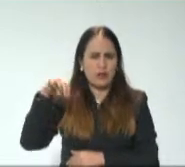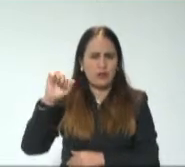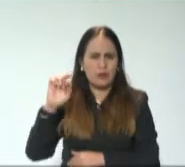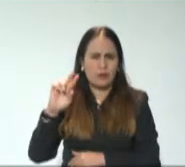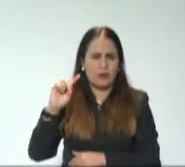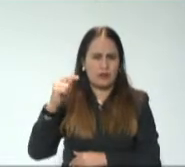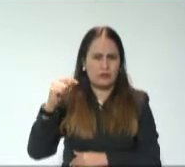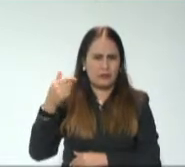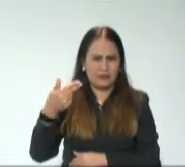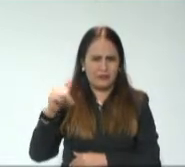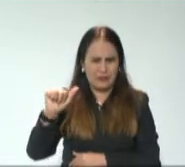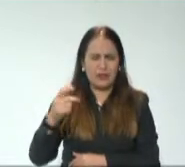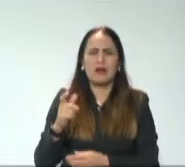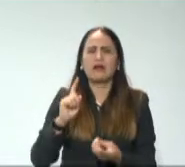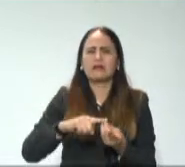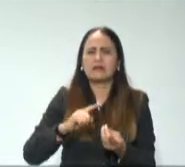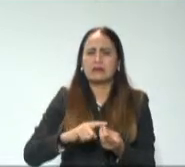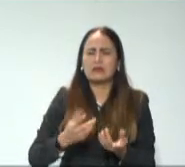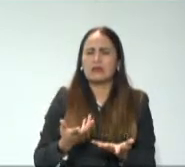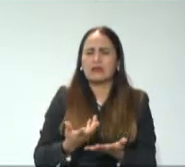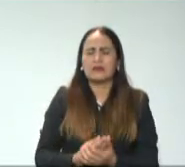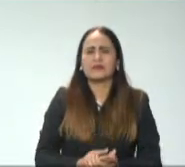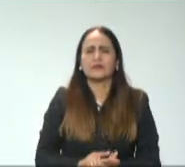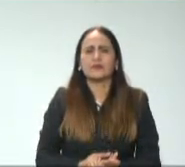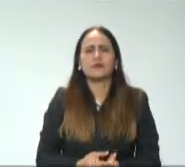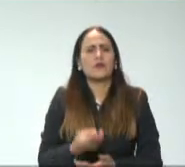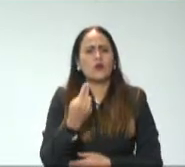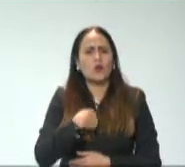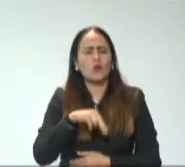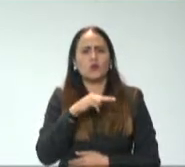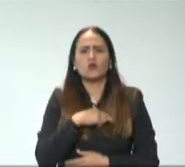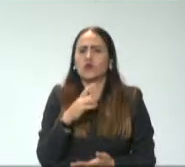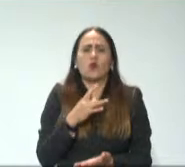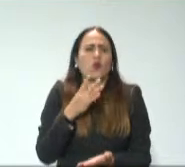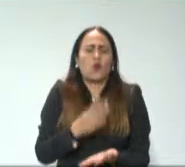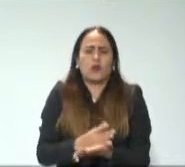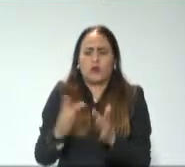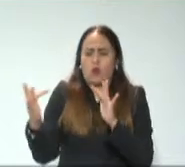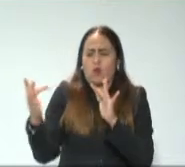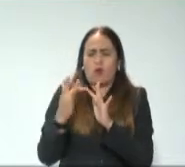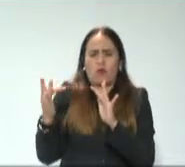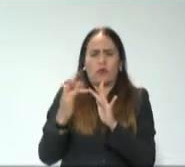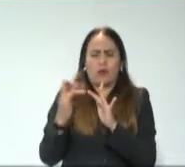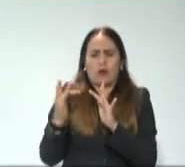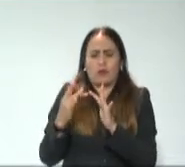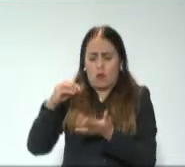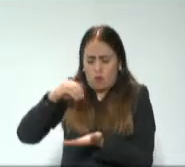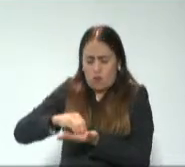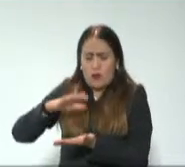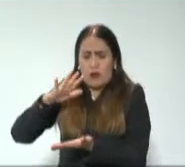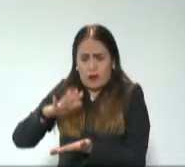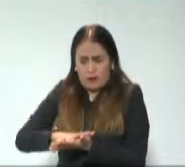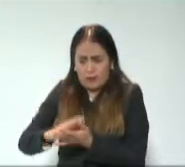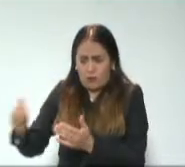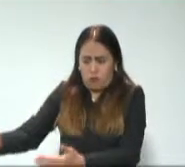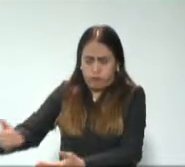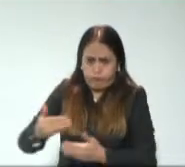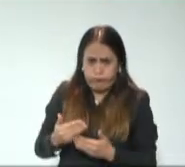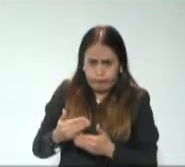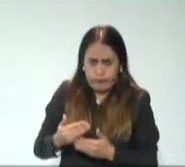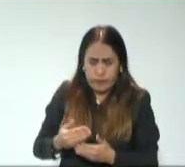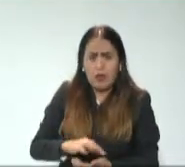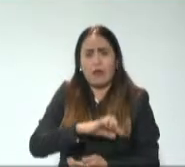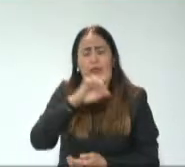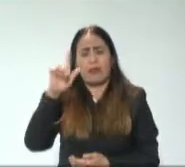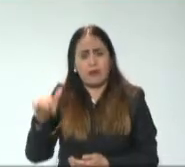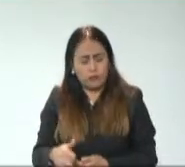quede claro de inicio de visión que nosotros solamente fuimos el vínculo de registro y de canalización inmediata y